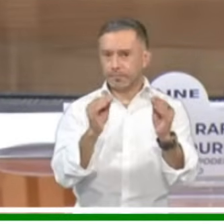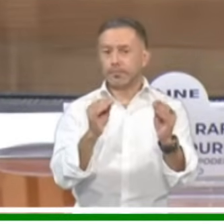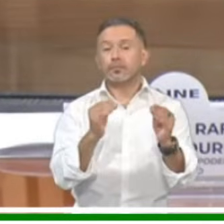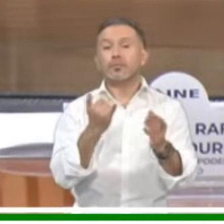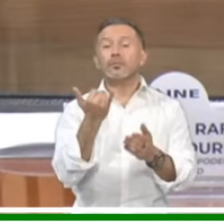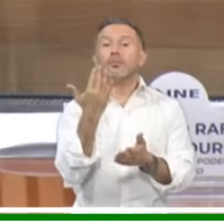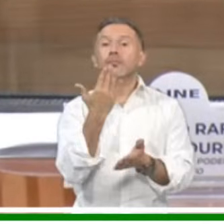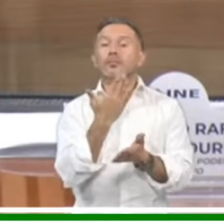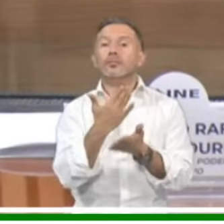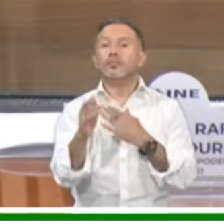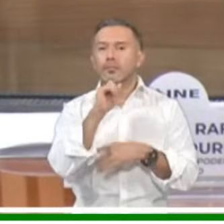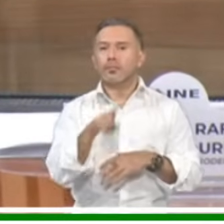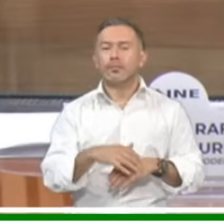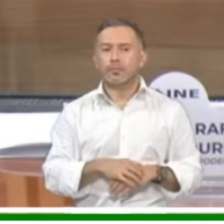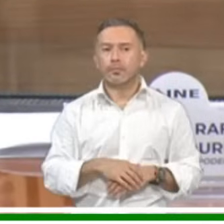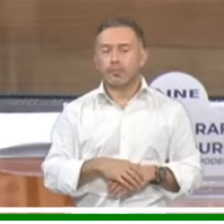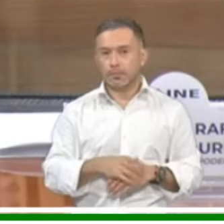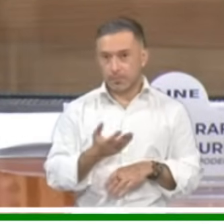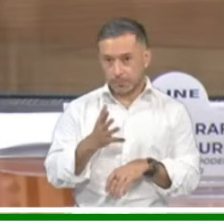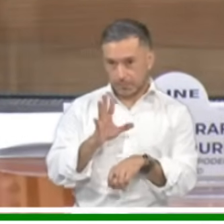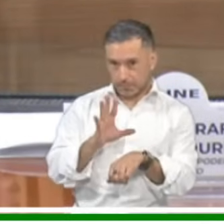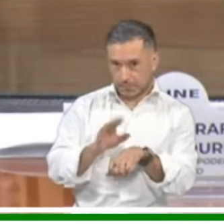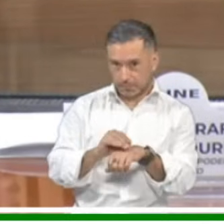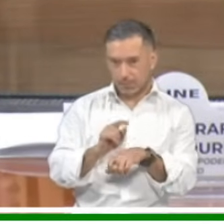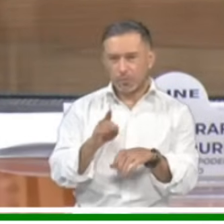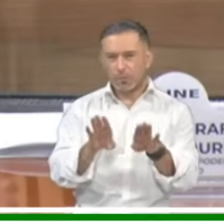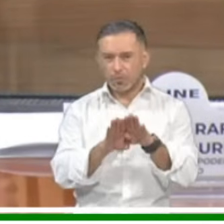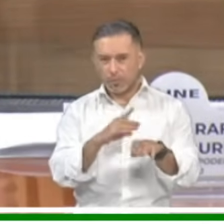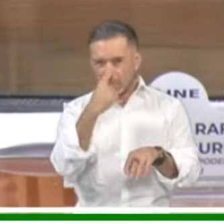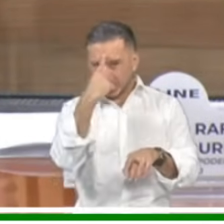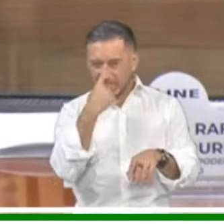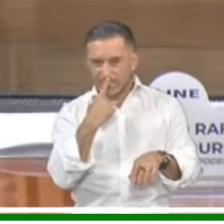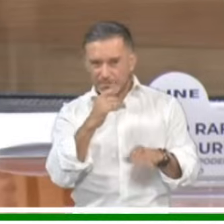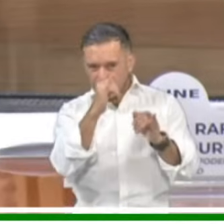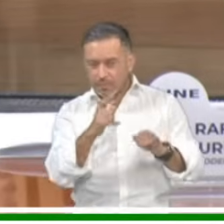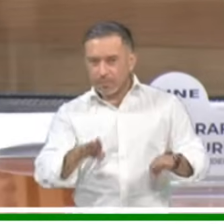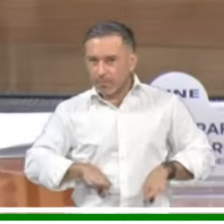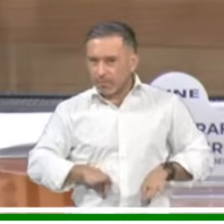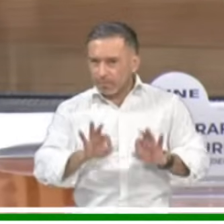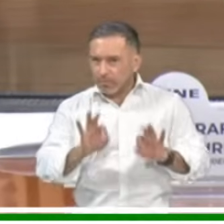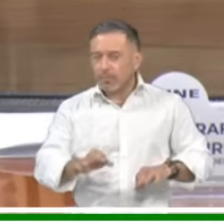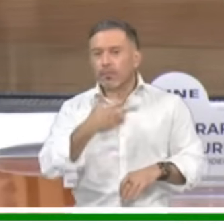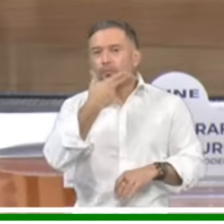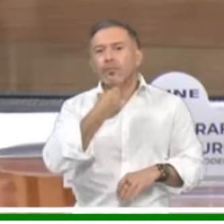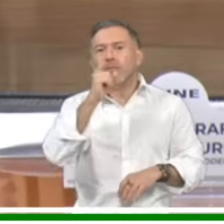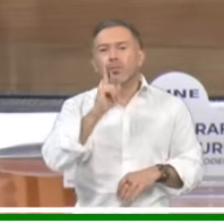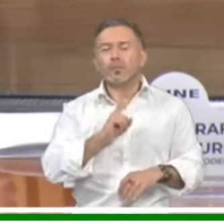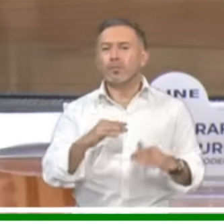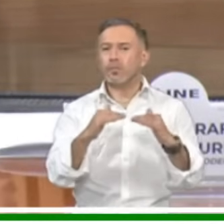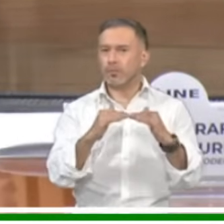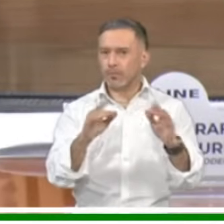un componente que, si me lo permiten, lo calificaría como de idoneidad, como es la paridad, y que no